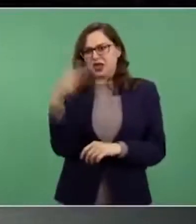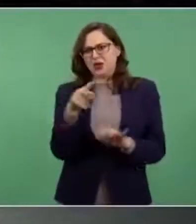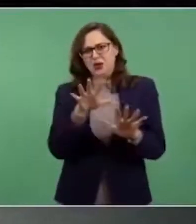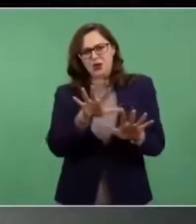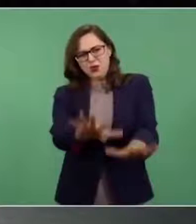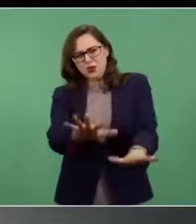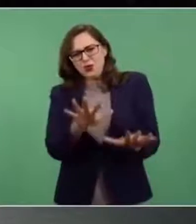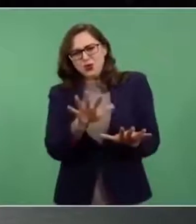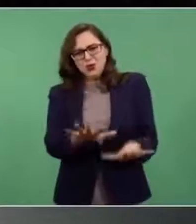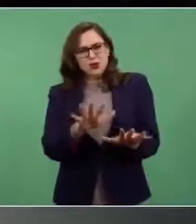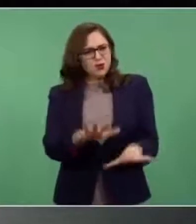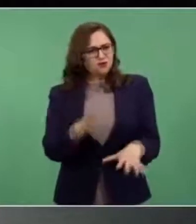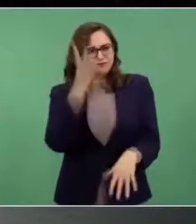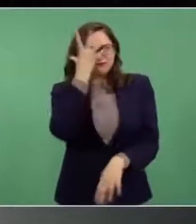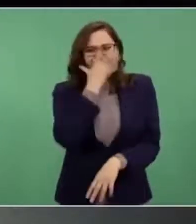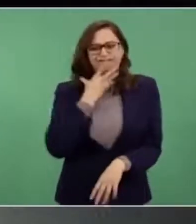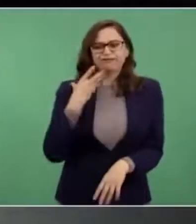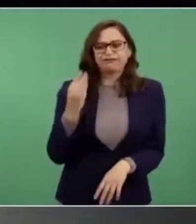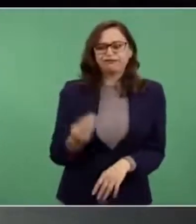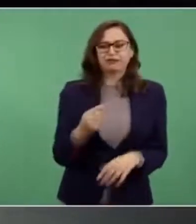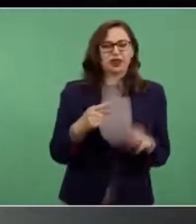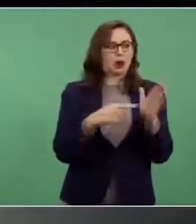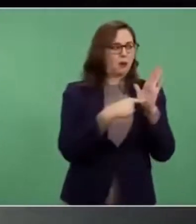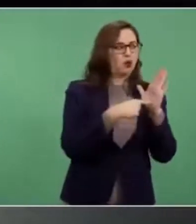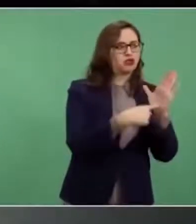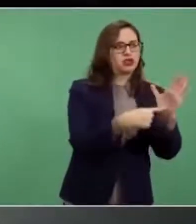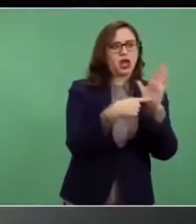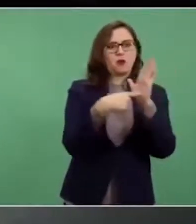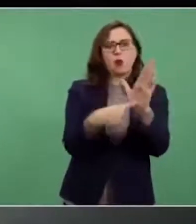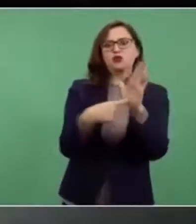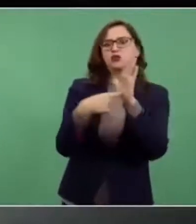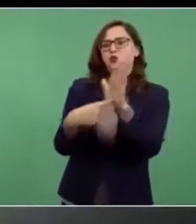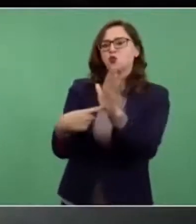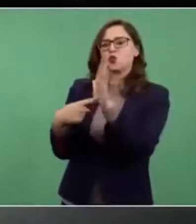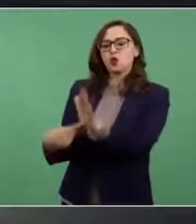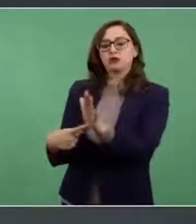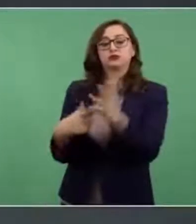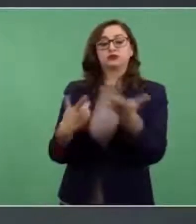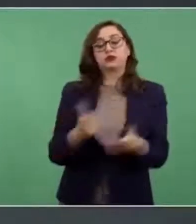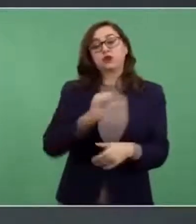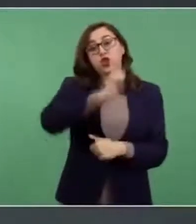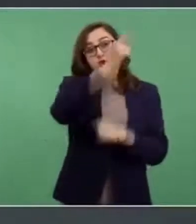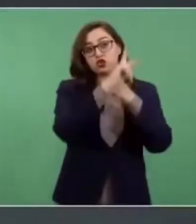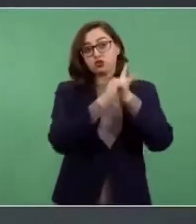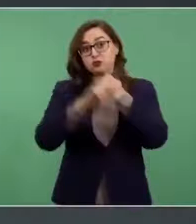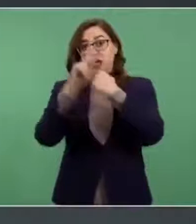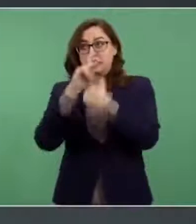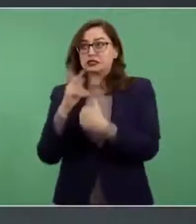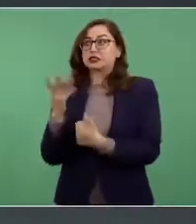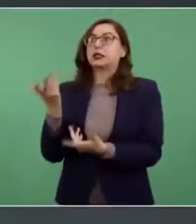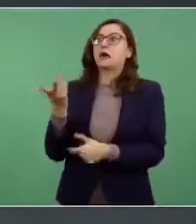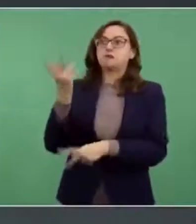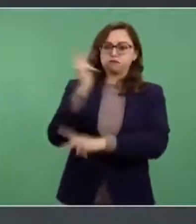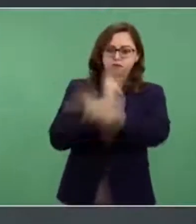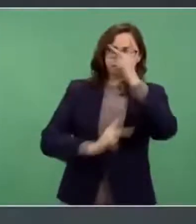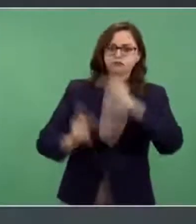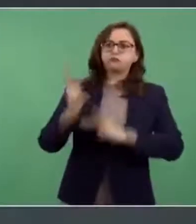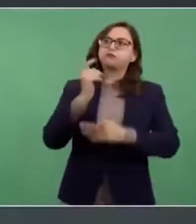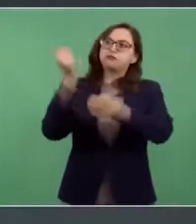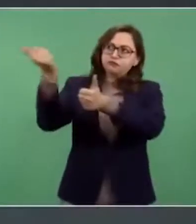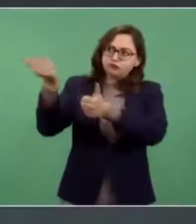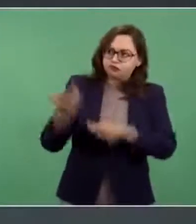piezas arqueológicas y códices que están en custodia en el extranjero, que nos las